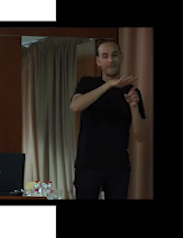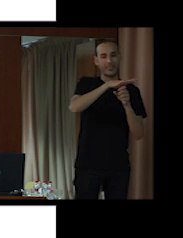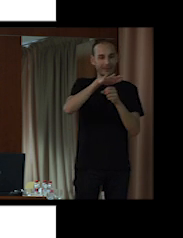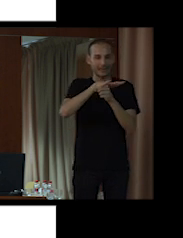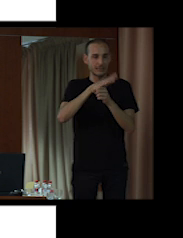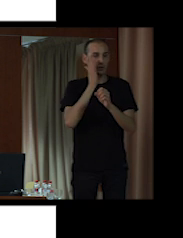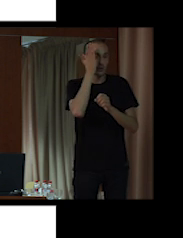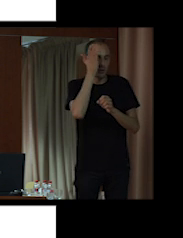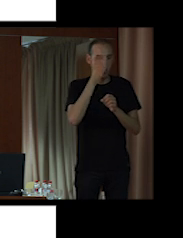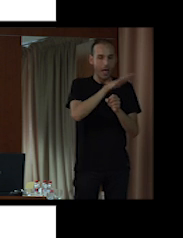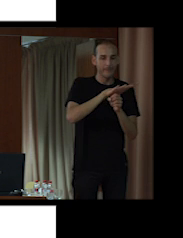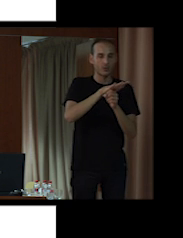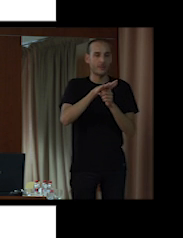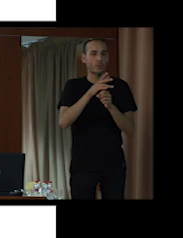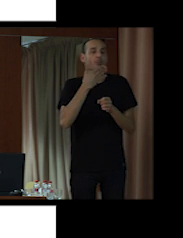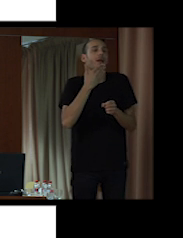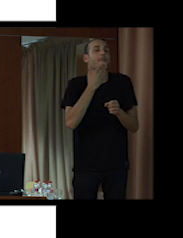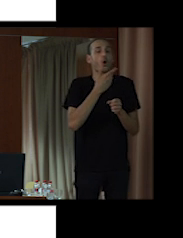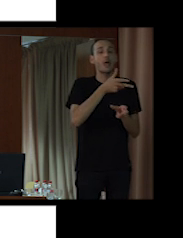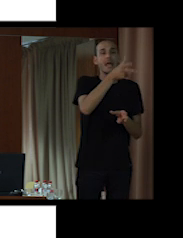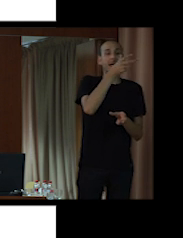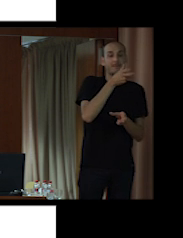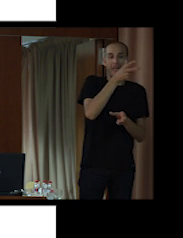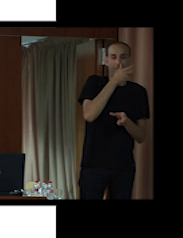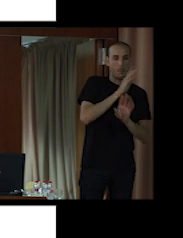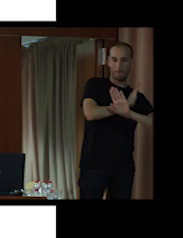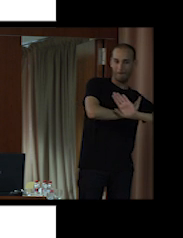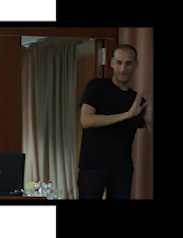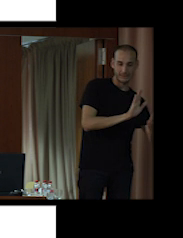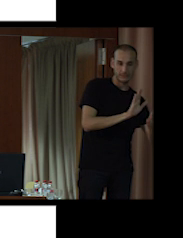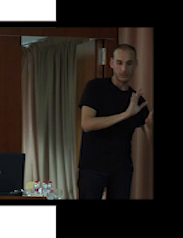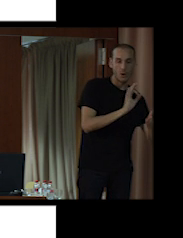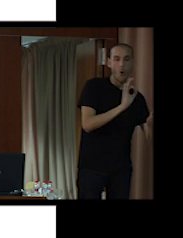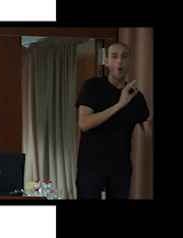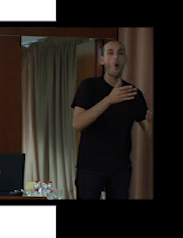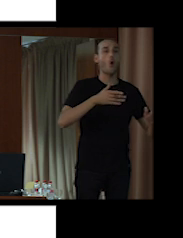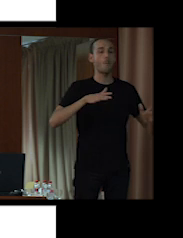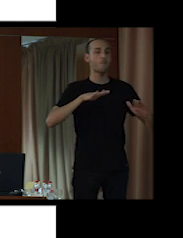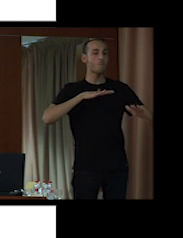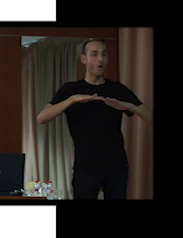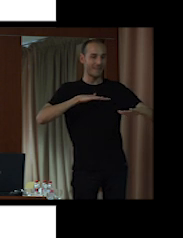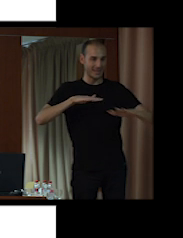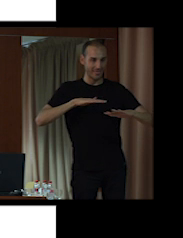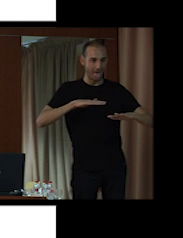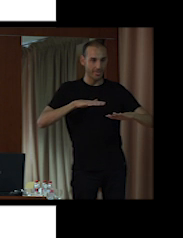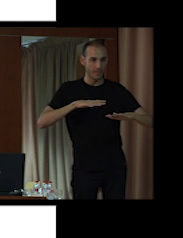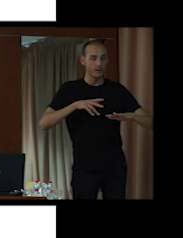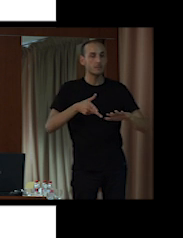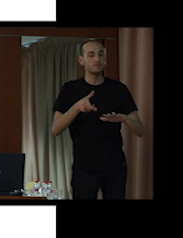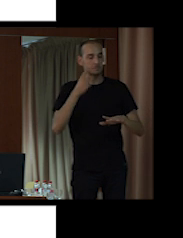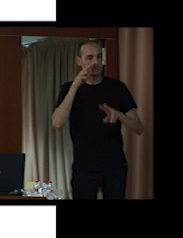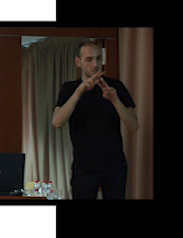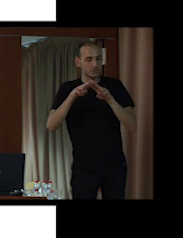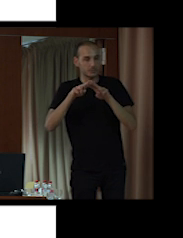miden la respiración durante el sueño de los pacientes, o los test de inmovilidad sugerida, que es una técnica que se utiliza en pacientes con síndrome de